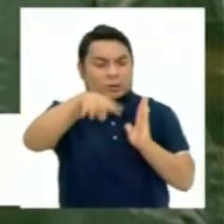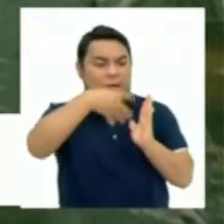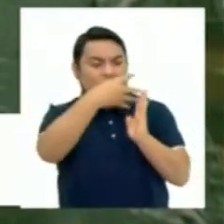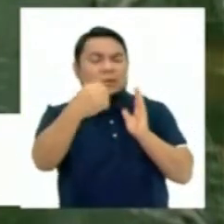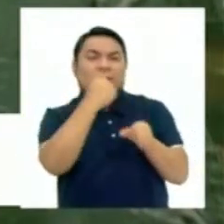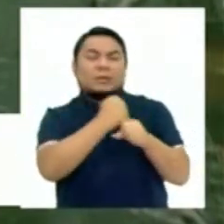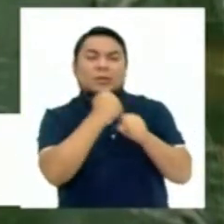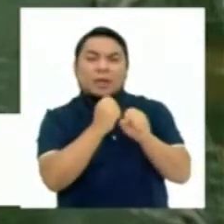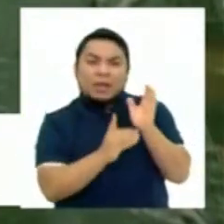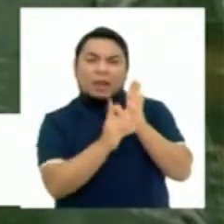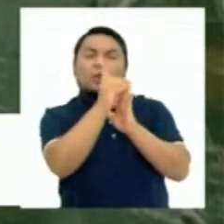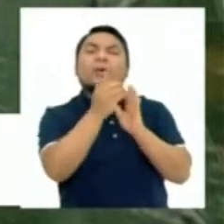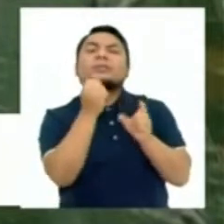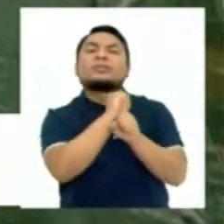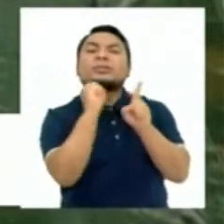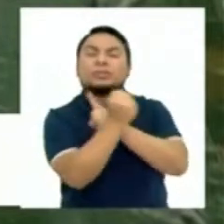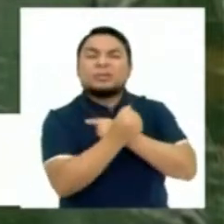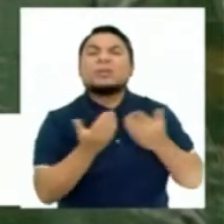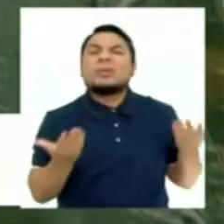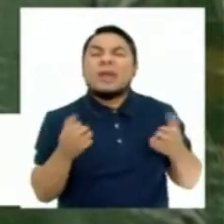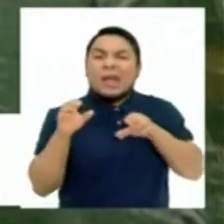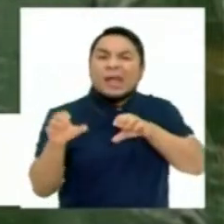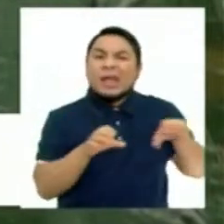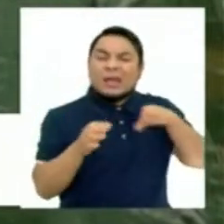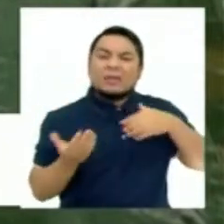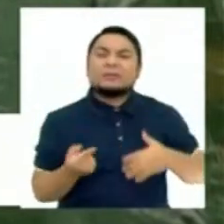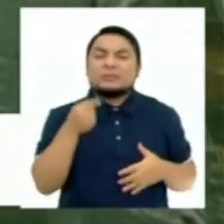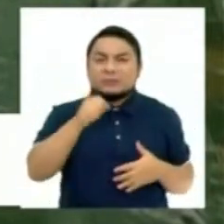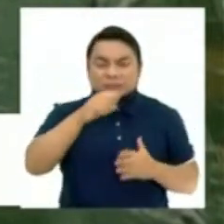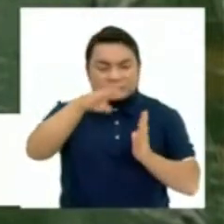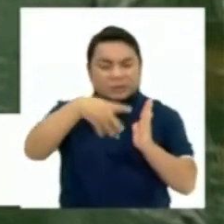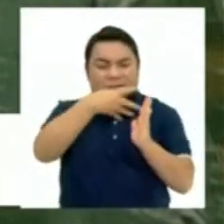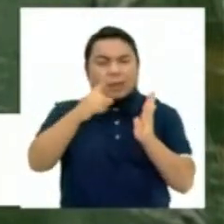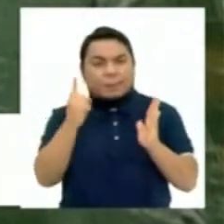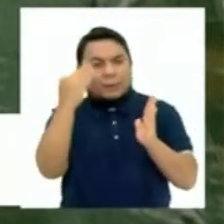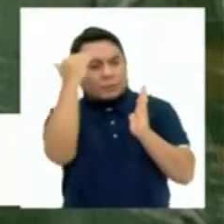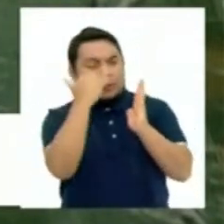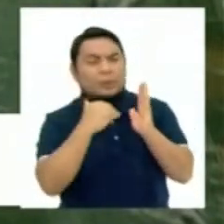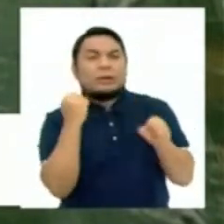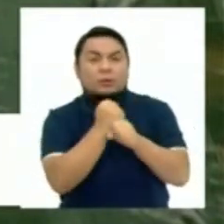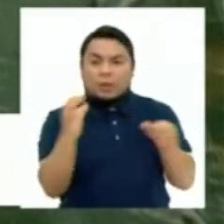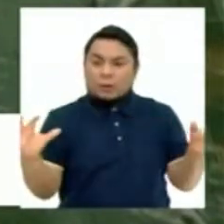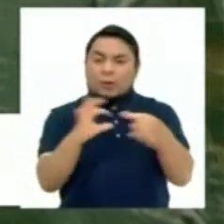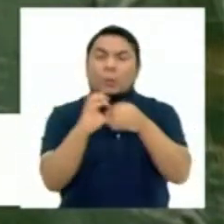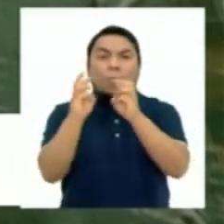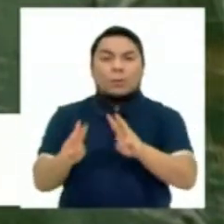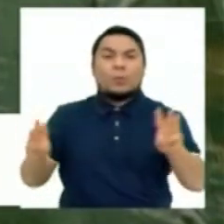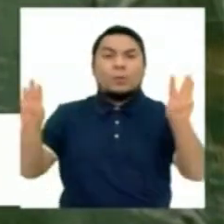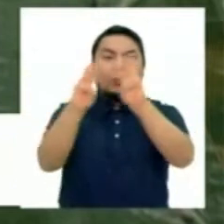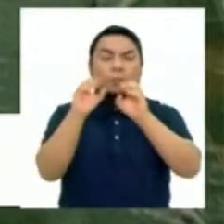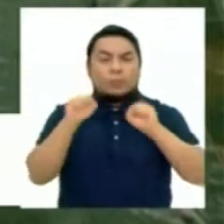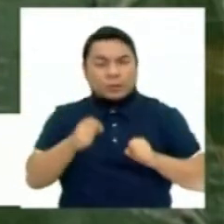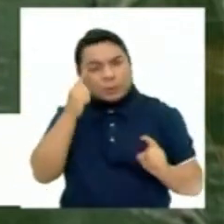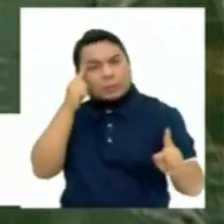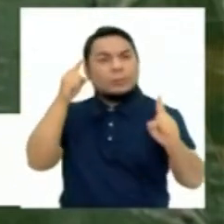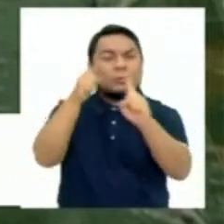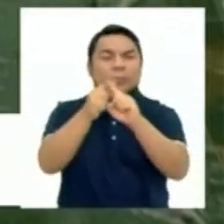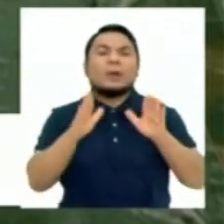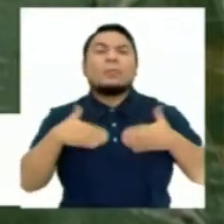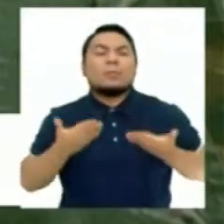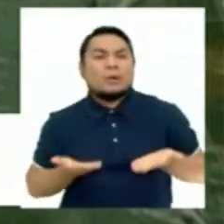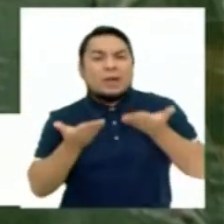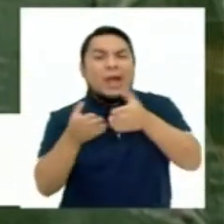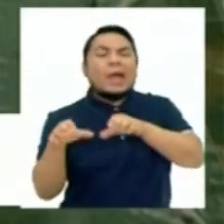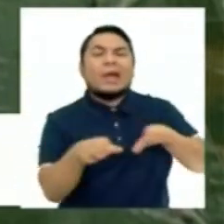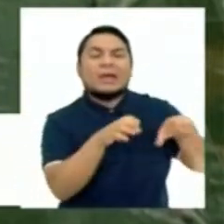Nacional del Desarrollo Social con la acción y la agenda prioritaria de las Naciones Unidas en el común objetivo de aplicar